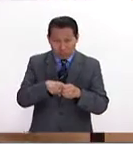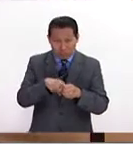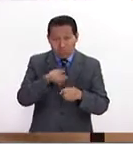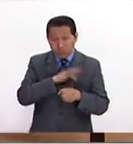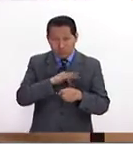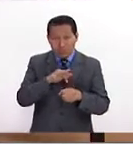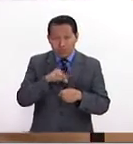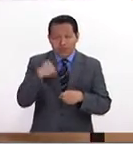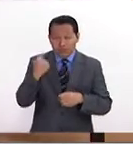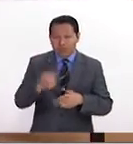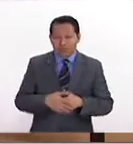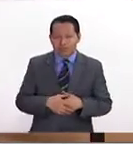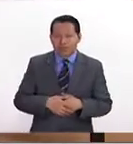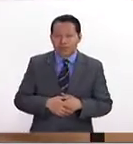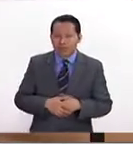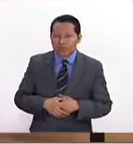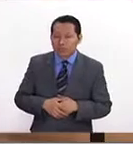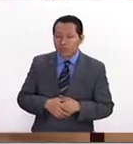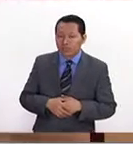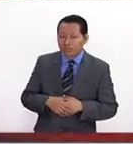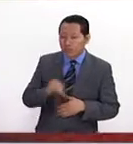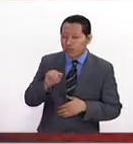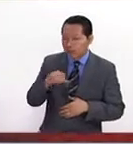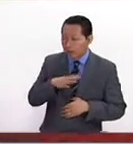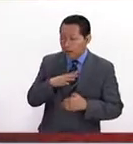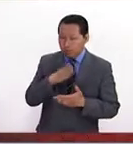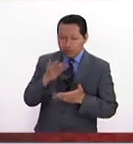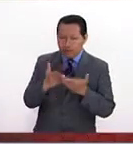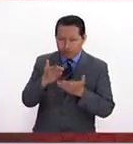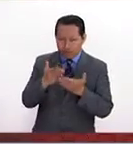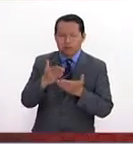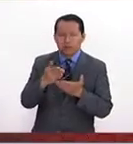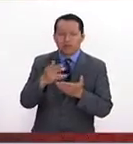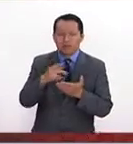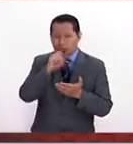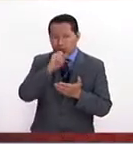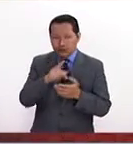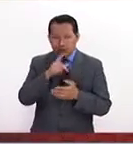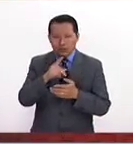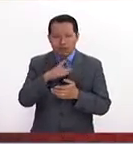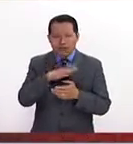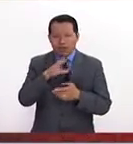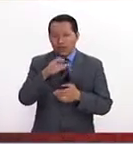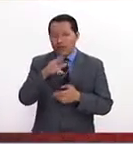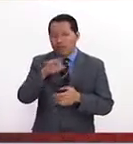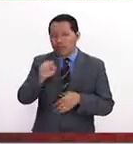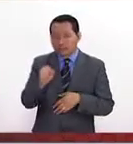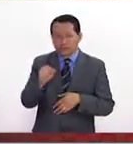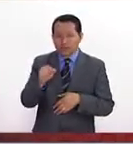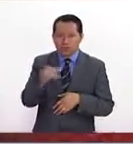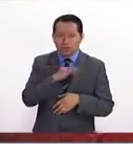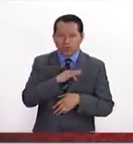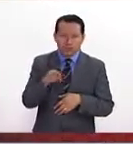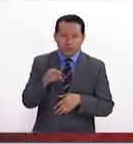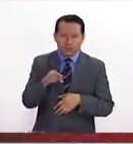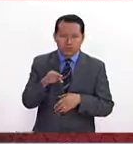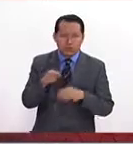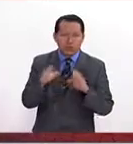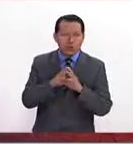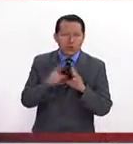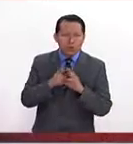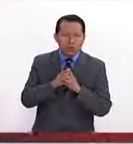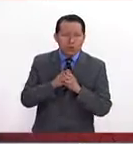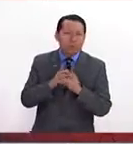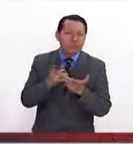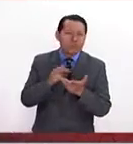del juego. Por supuesto. Claro, el contrapeso de la geopolítica de los BRICS, ¿cómo se puede desgranar?